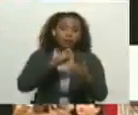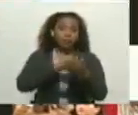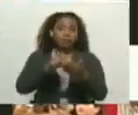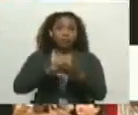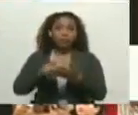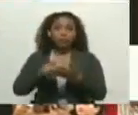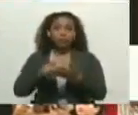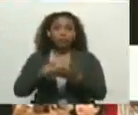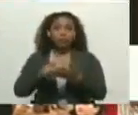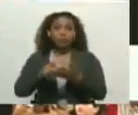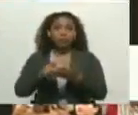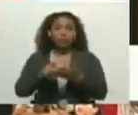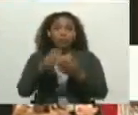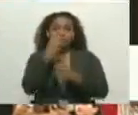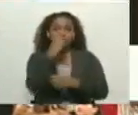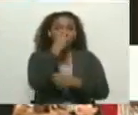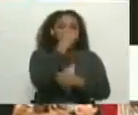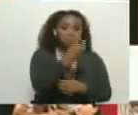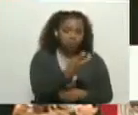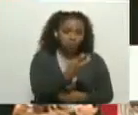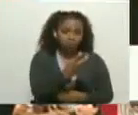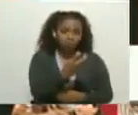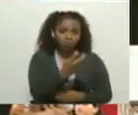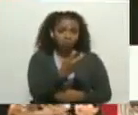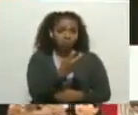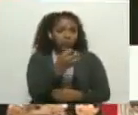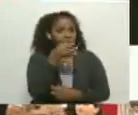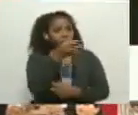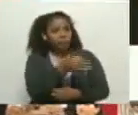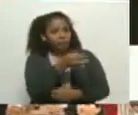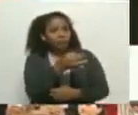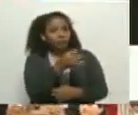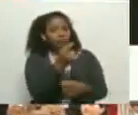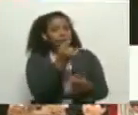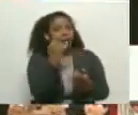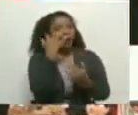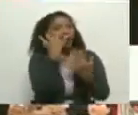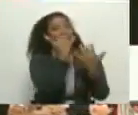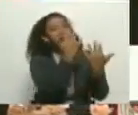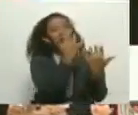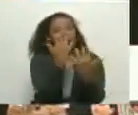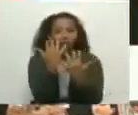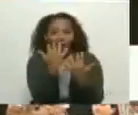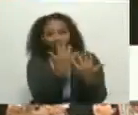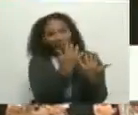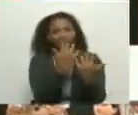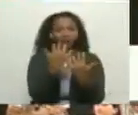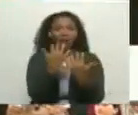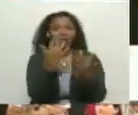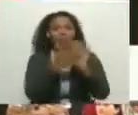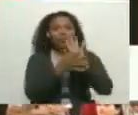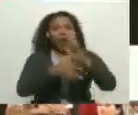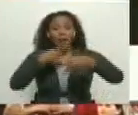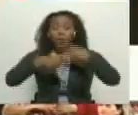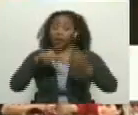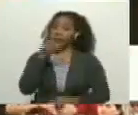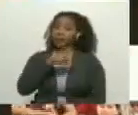Registrar, visitar, convencer, enamorar, reenamorar cuando sea